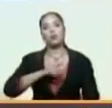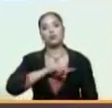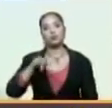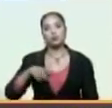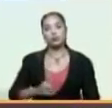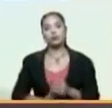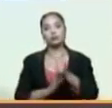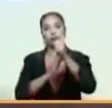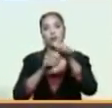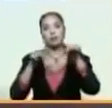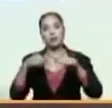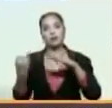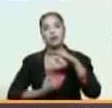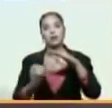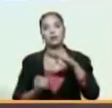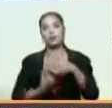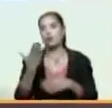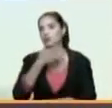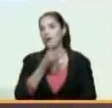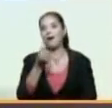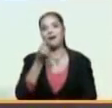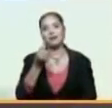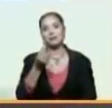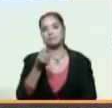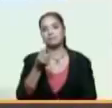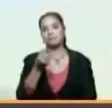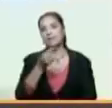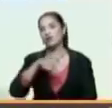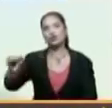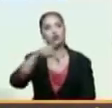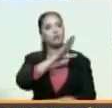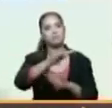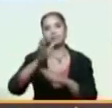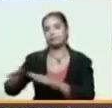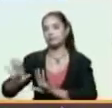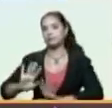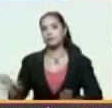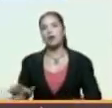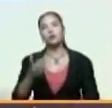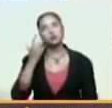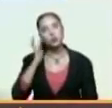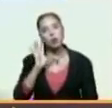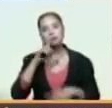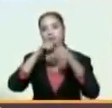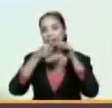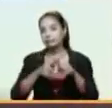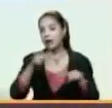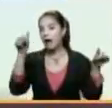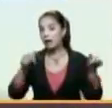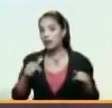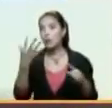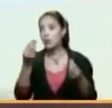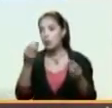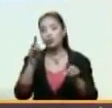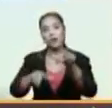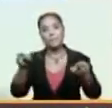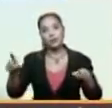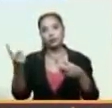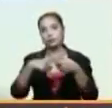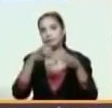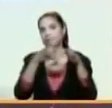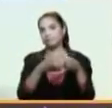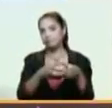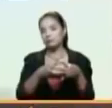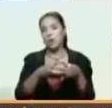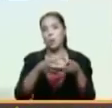frente de esta institución no habrá impunidad. Yo calculo que aquí debe haber mucha gente involucrada,